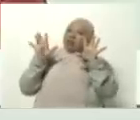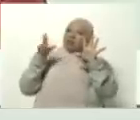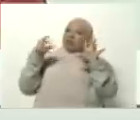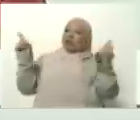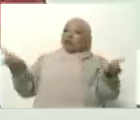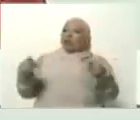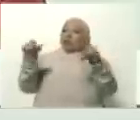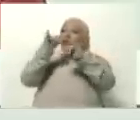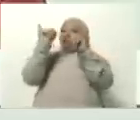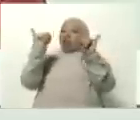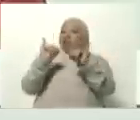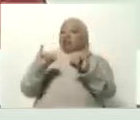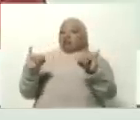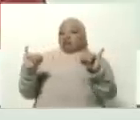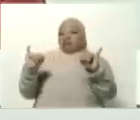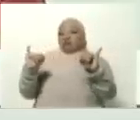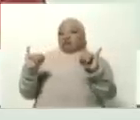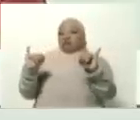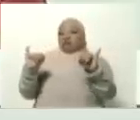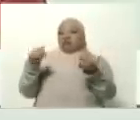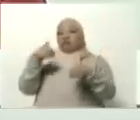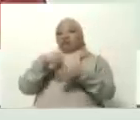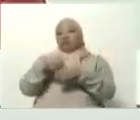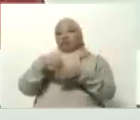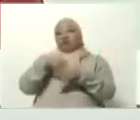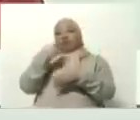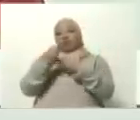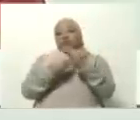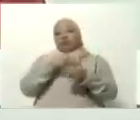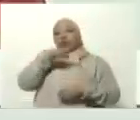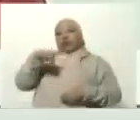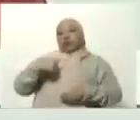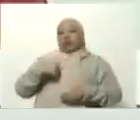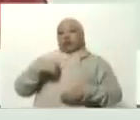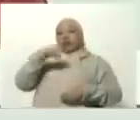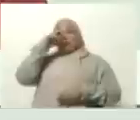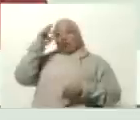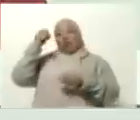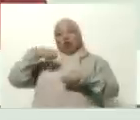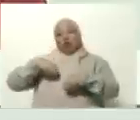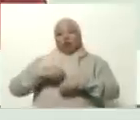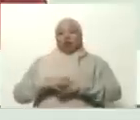libres, no sé qué, una cantidad de cosas le agregan, ¿no? Nosotros estamos de acuerdo con ellos,